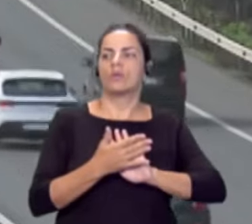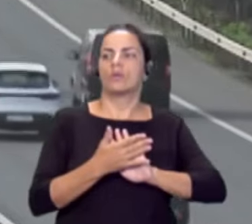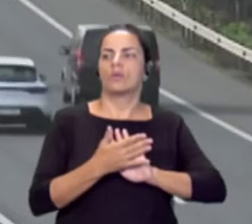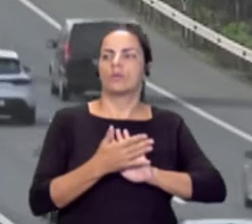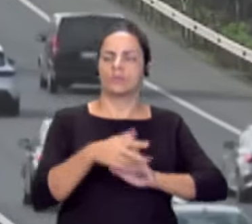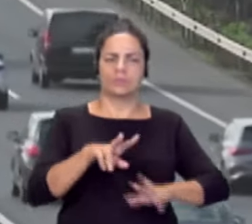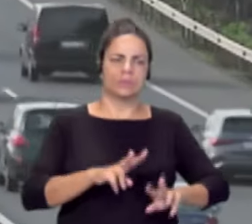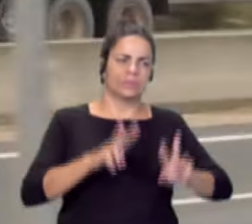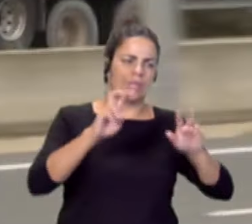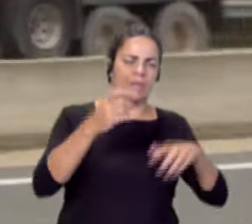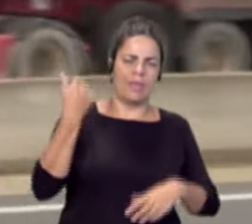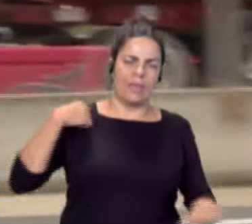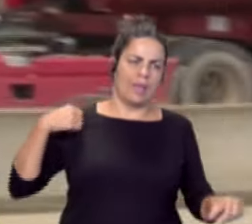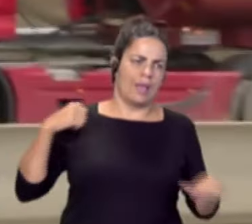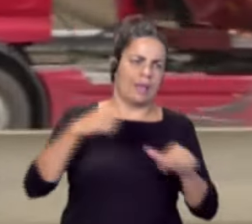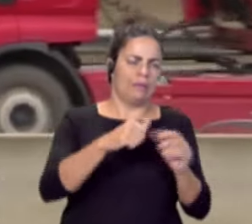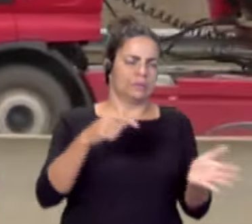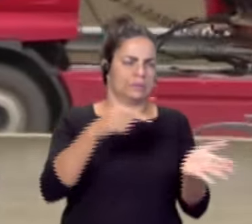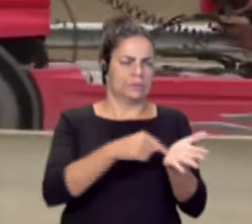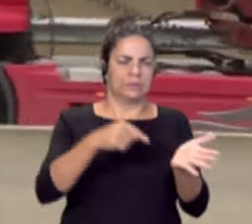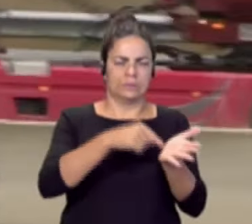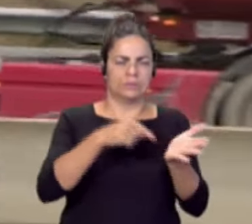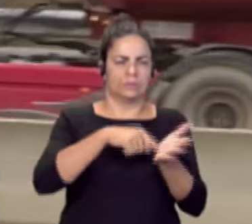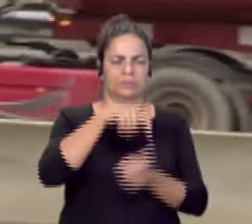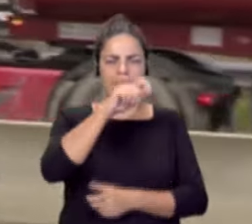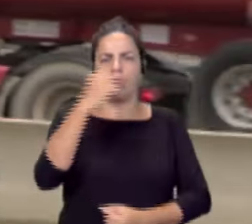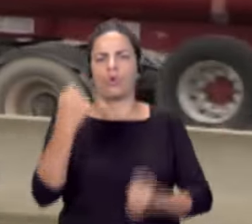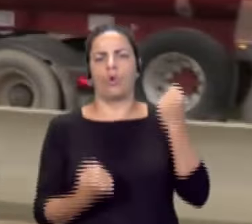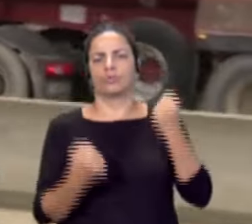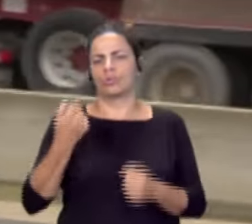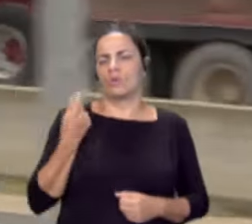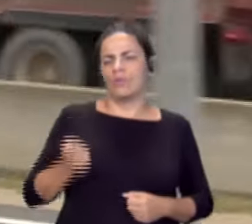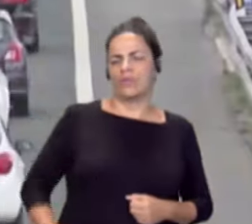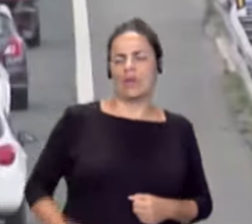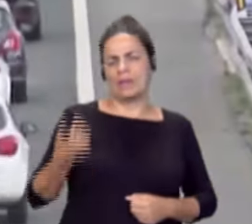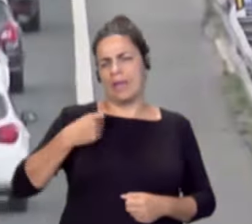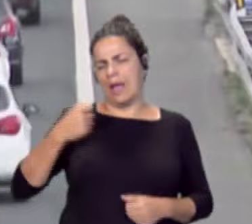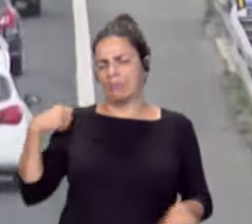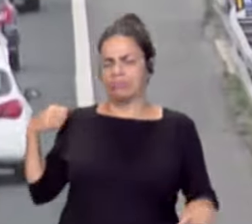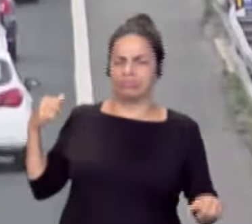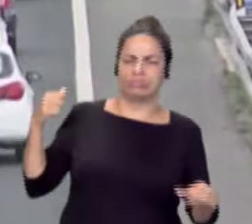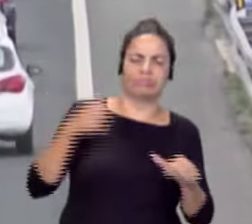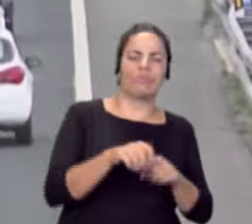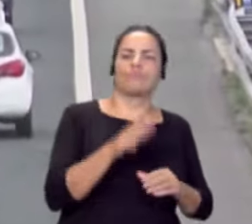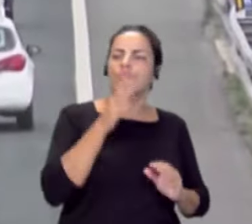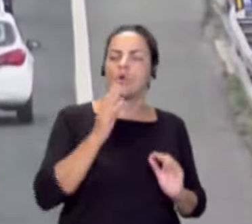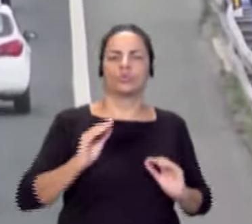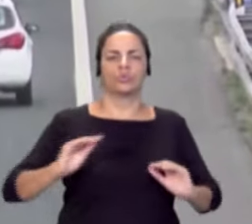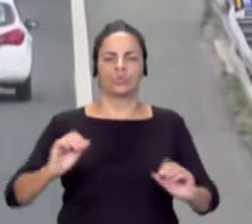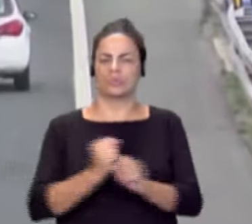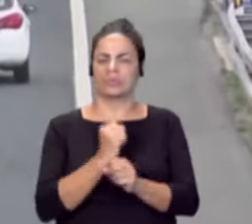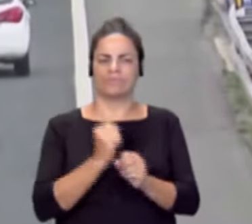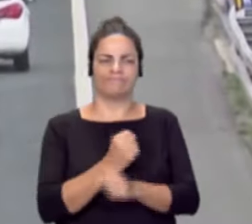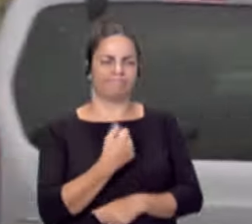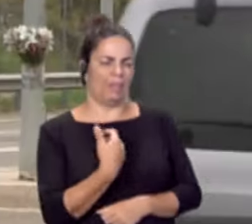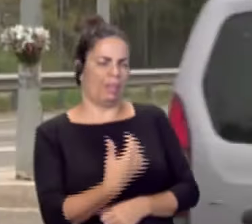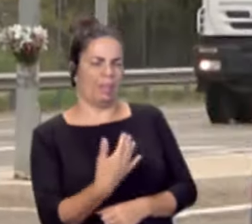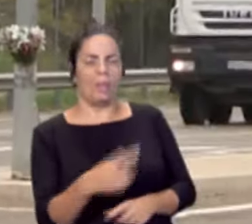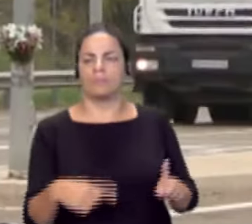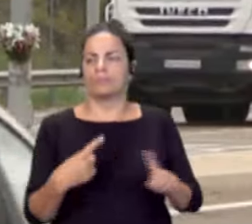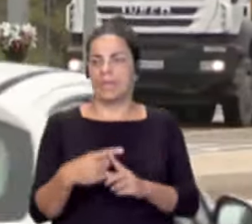y reivindicado por los conductores profesionales desde hace ya muchos años por la penosidad y la